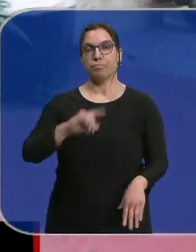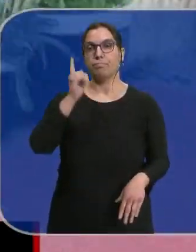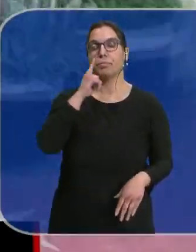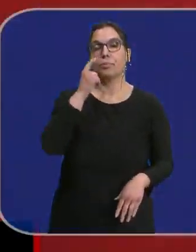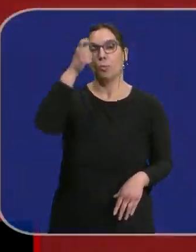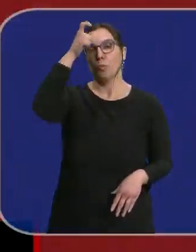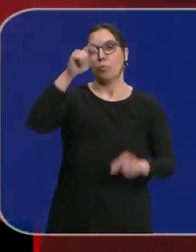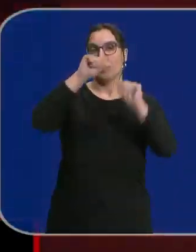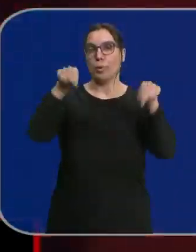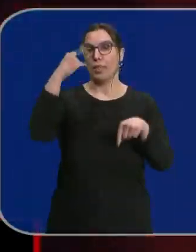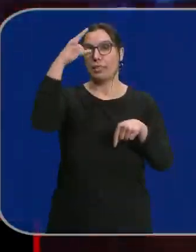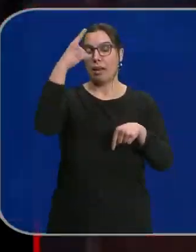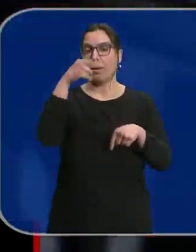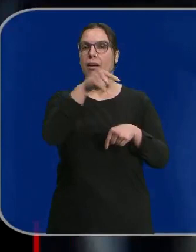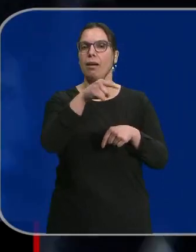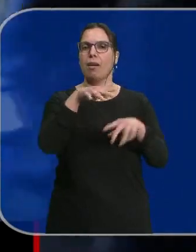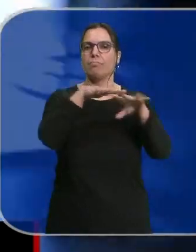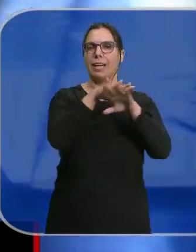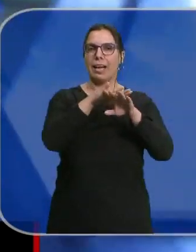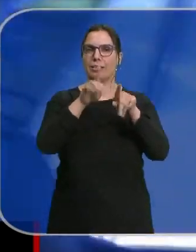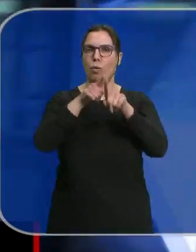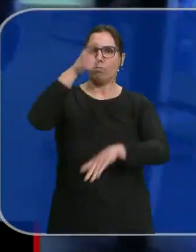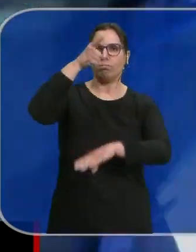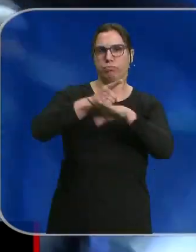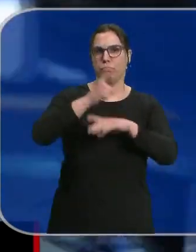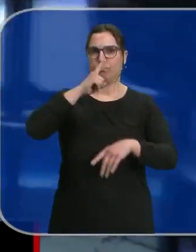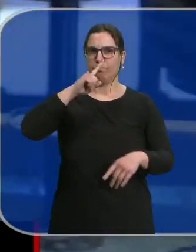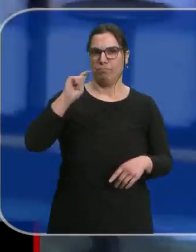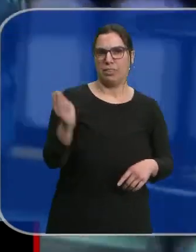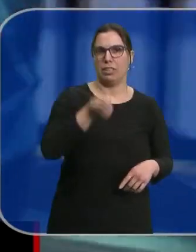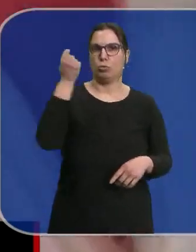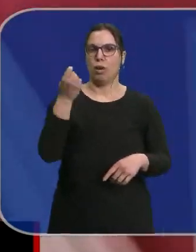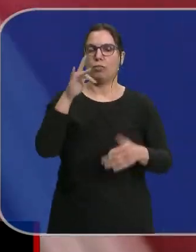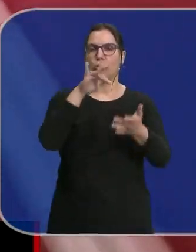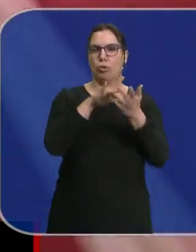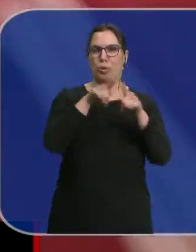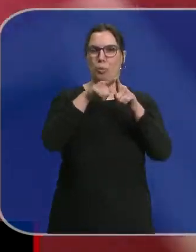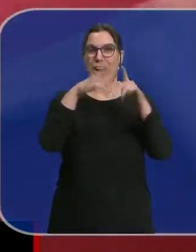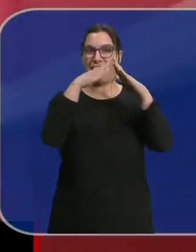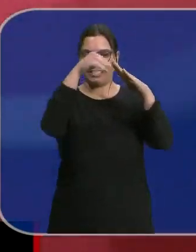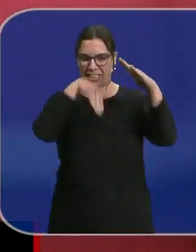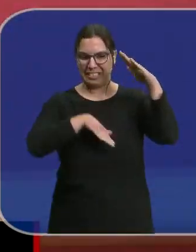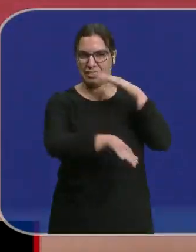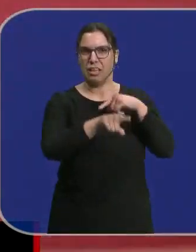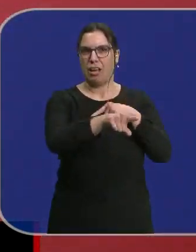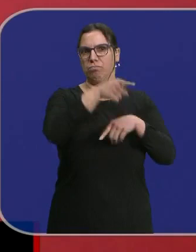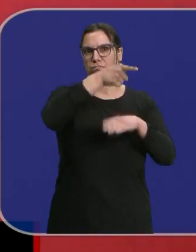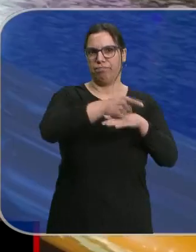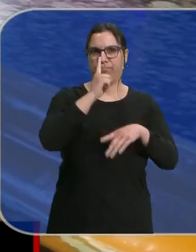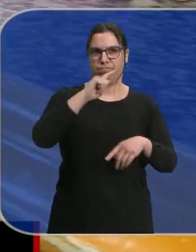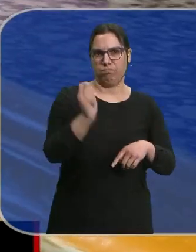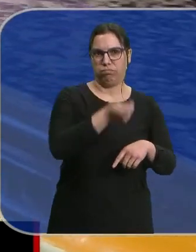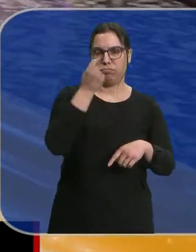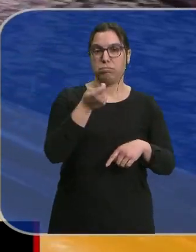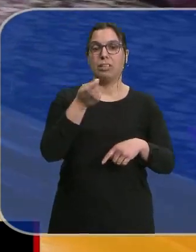Desarticulada en Fuentes de Oñoro, en Salamanca, una red de explotación sexual. Ha sido en un prostíbulo clandestino, en el sótano de una vivienda. La Guardia Civil